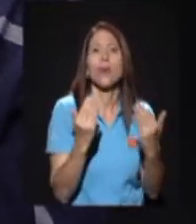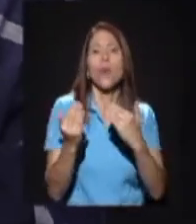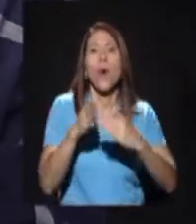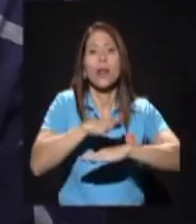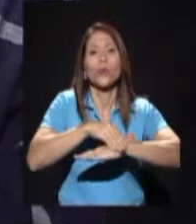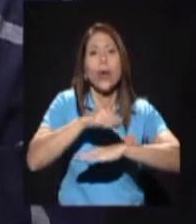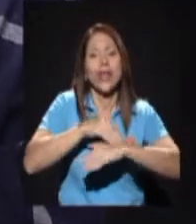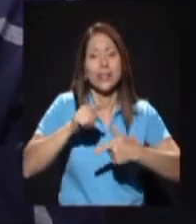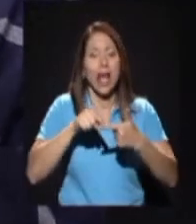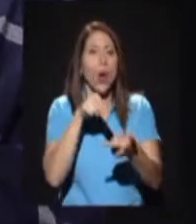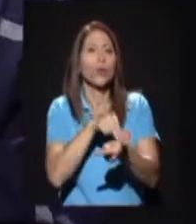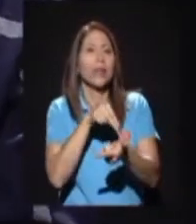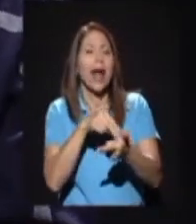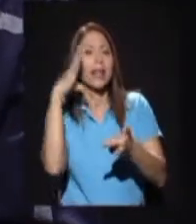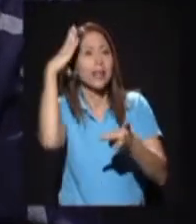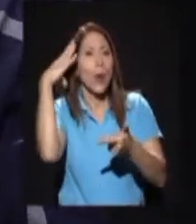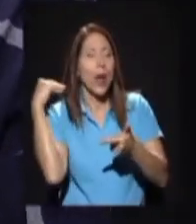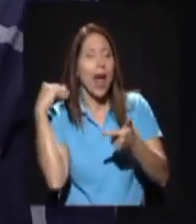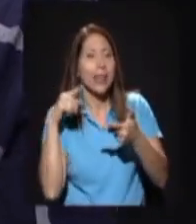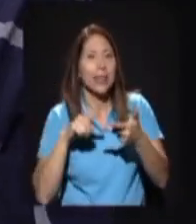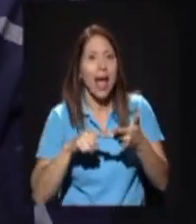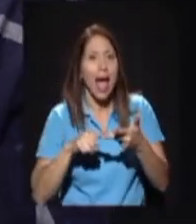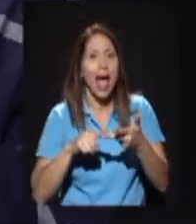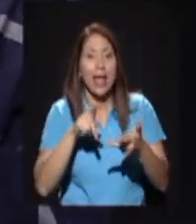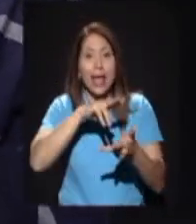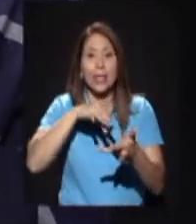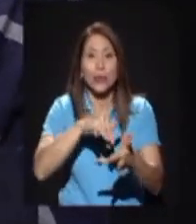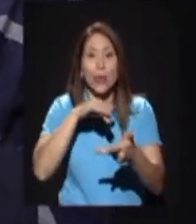las escuelas de Finlandia y los impuestos de Guatemala.